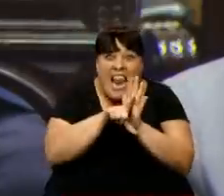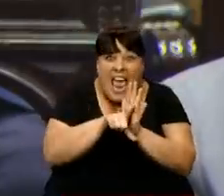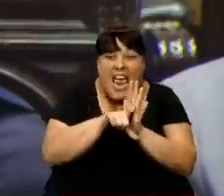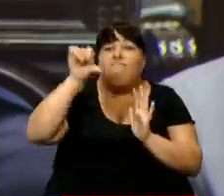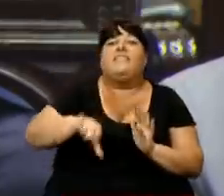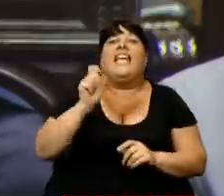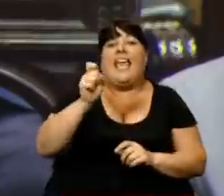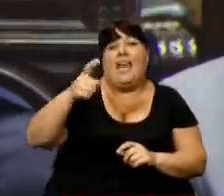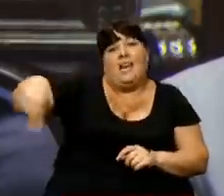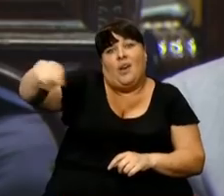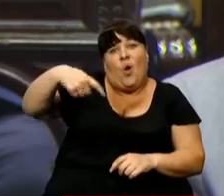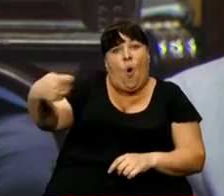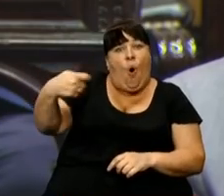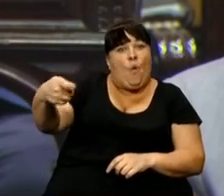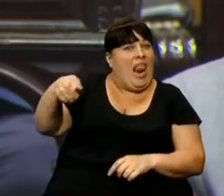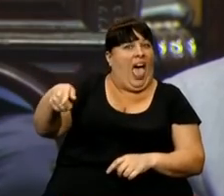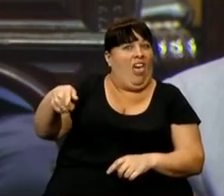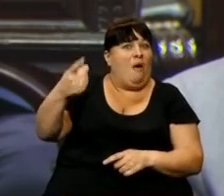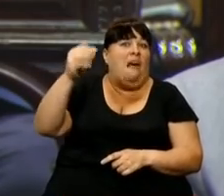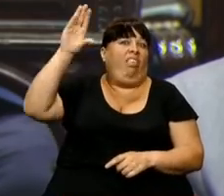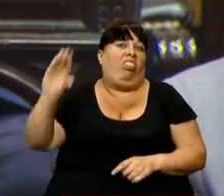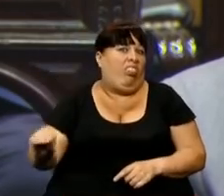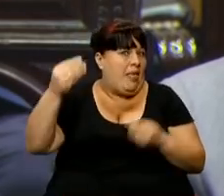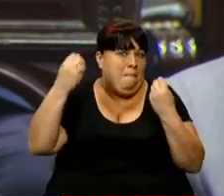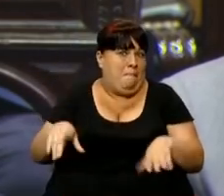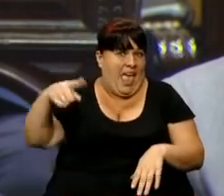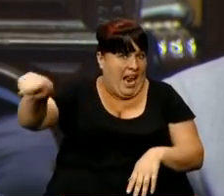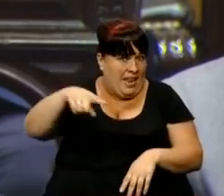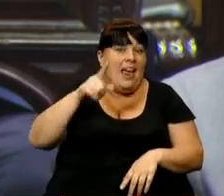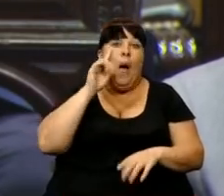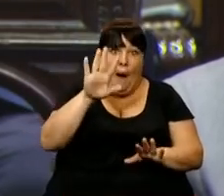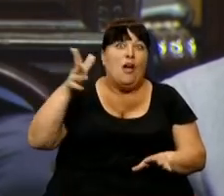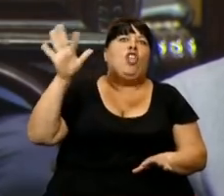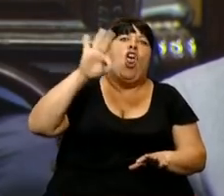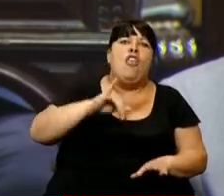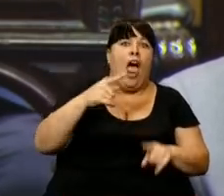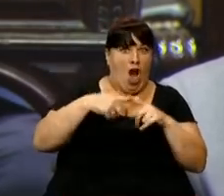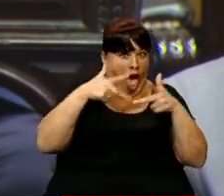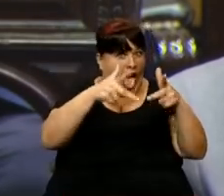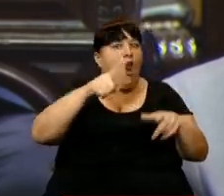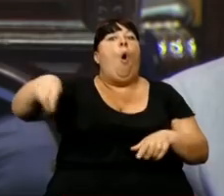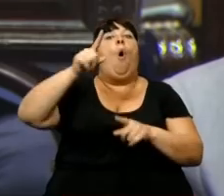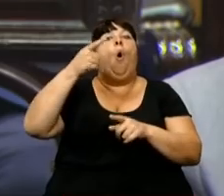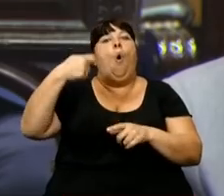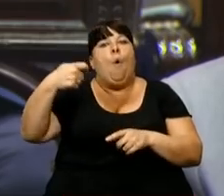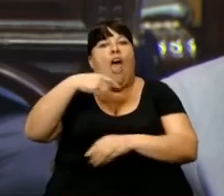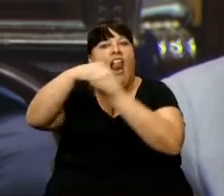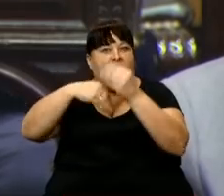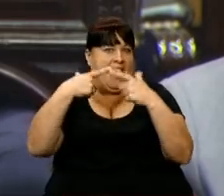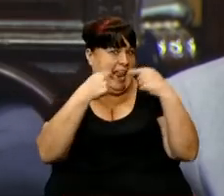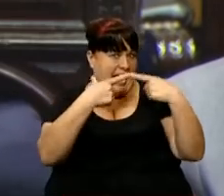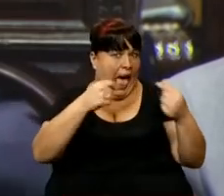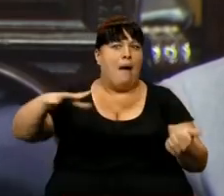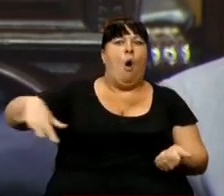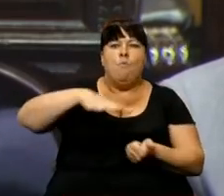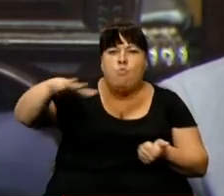ley. Los jubilados. Lo van a escuchar todos los días, pero no de nosotros, de los jubilados de la familia,